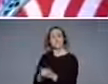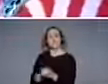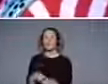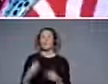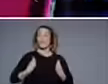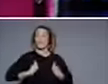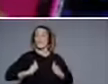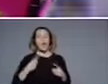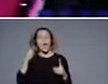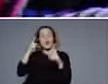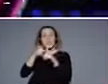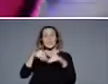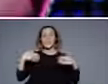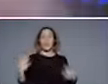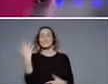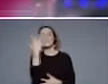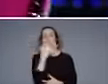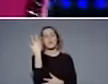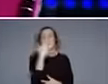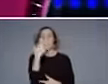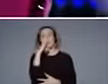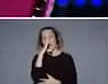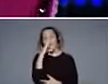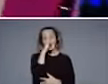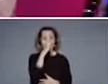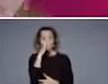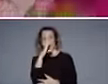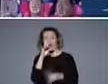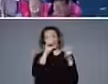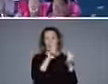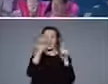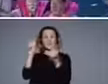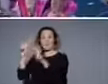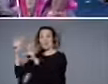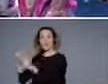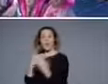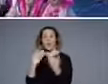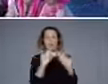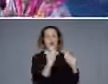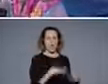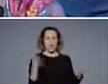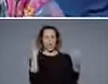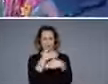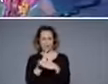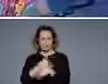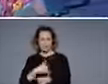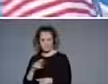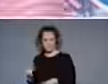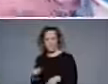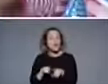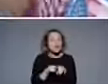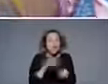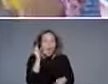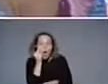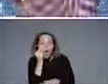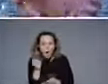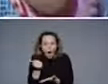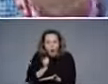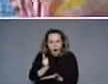siempre es. Febrero no hay más tema de conversación, vive de cualquier rumor.